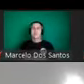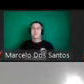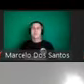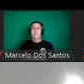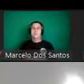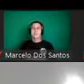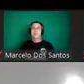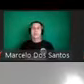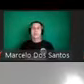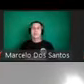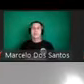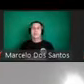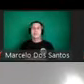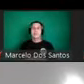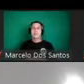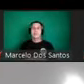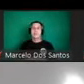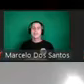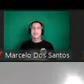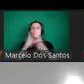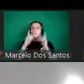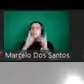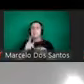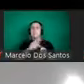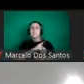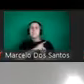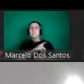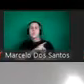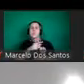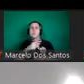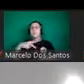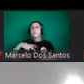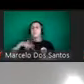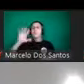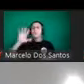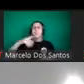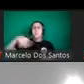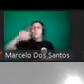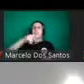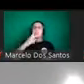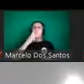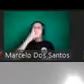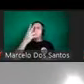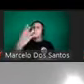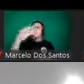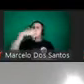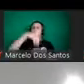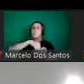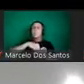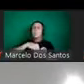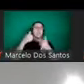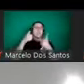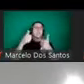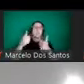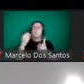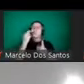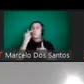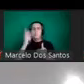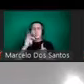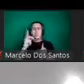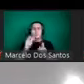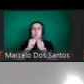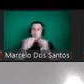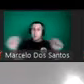ciudadanas y ciudadanos que quieran sumarse a este esfuerzo y ser parte de estos procesos que estamos llevando de manera